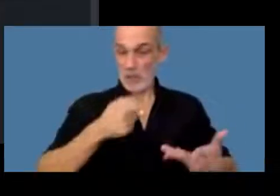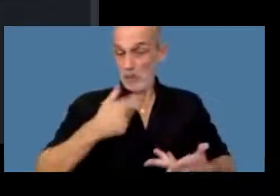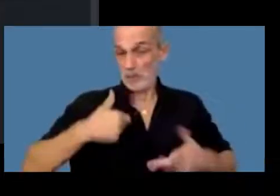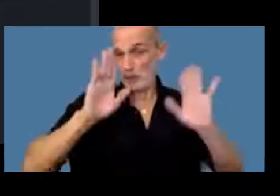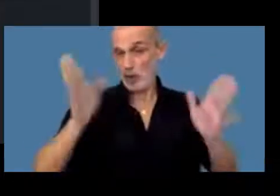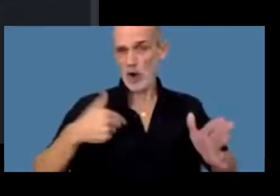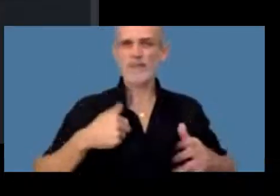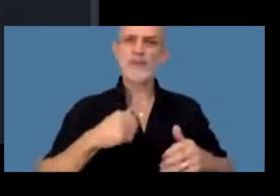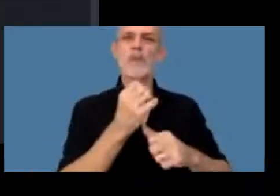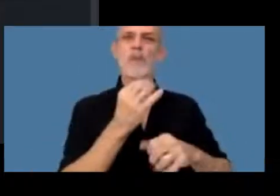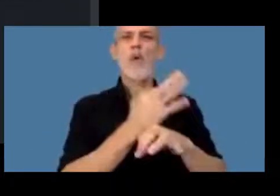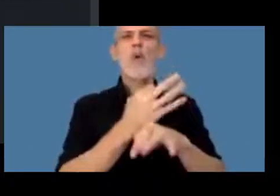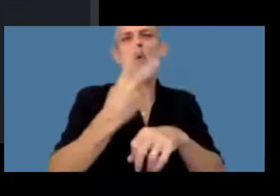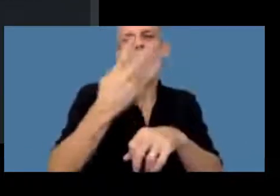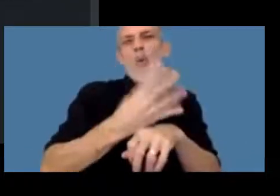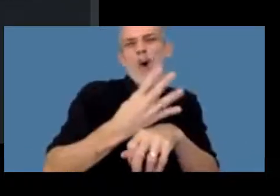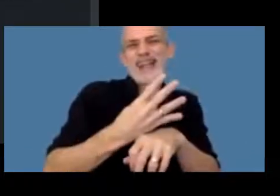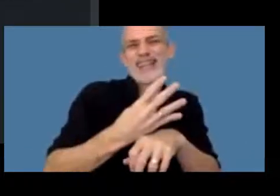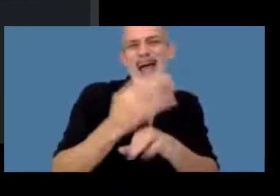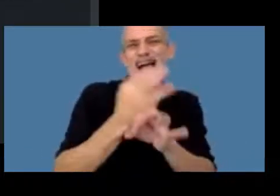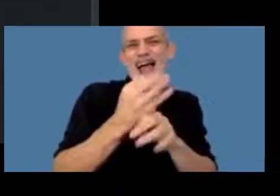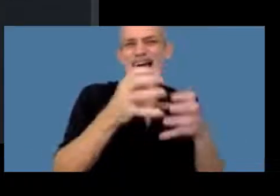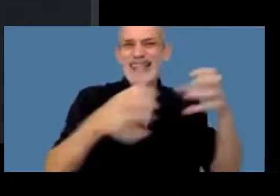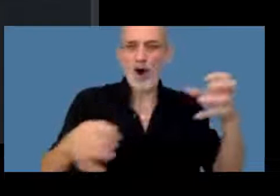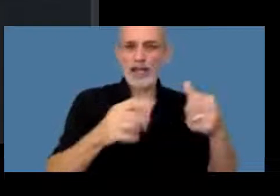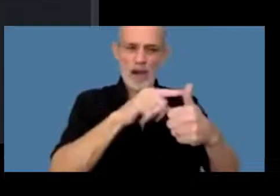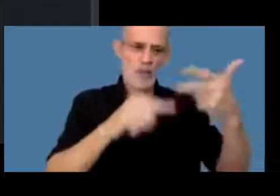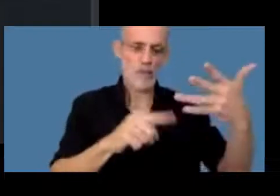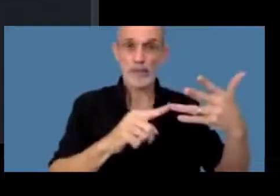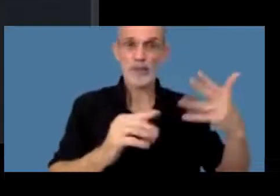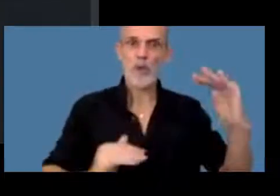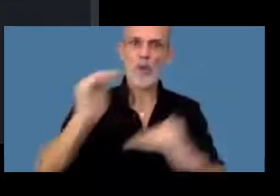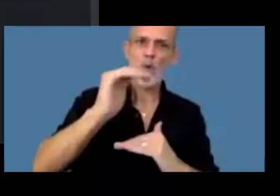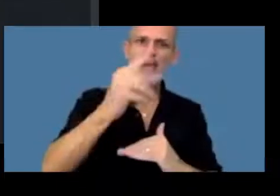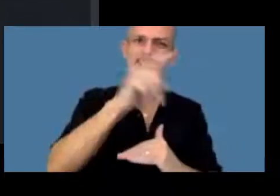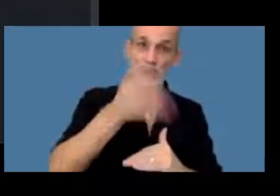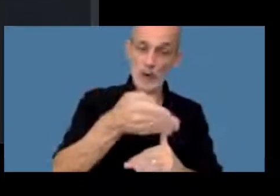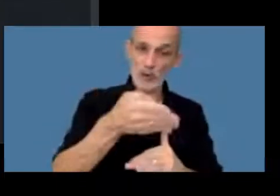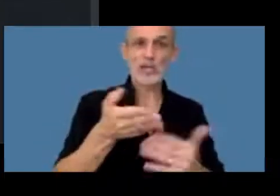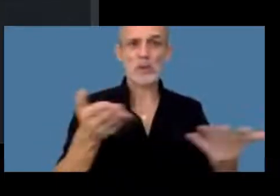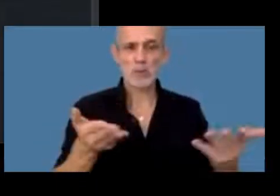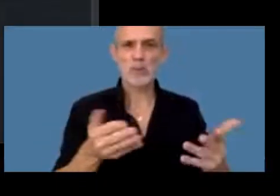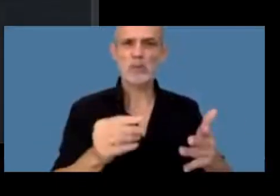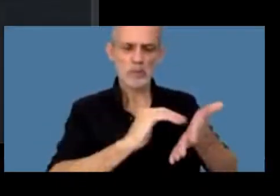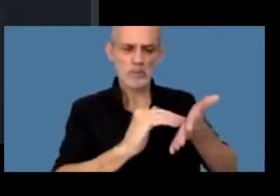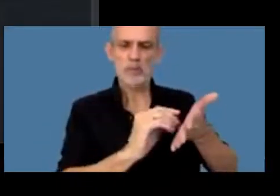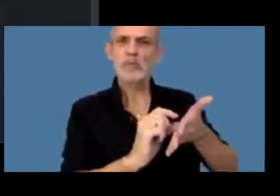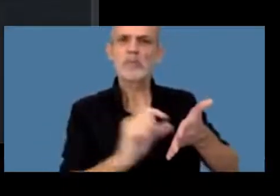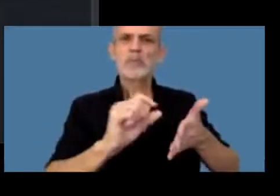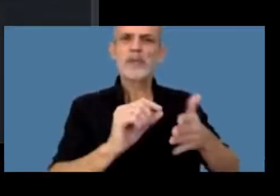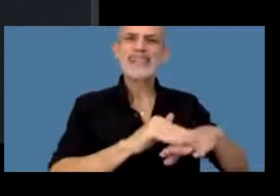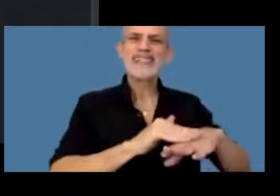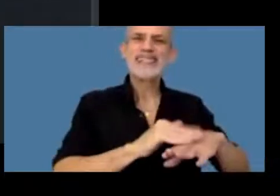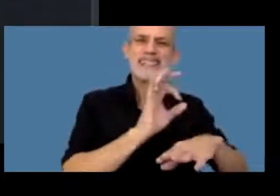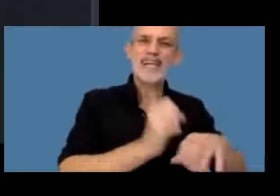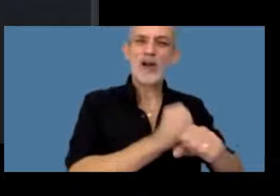4ª categoría, que calcula, digamos, que subió en el 2015 un 100%, que el primer renglón subió de 0 a 10.000, era de 0 a